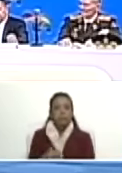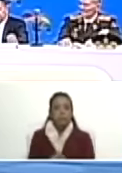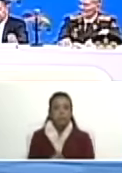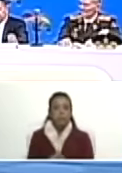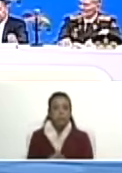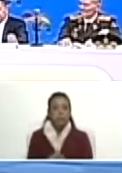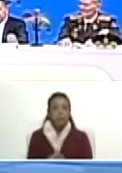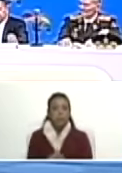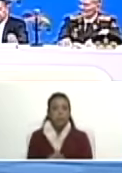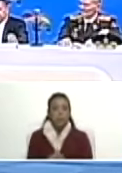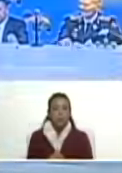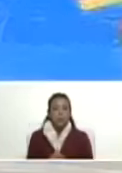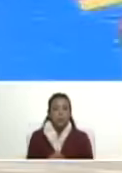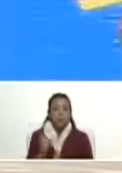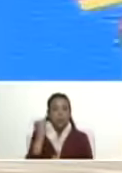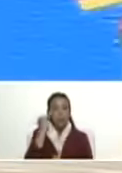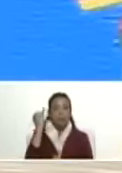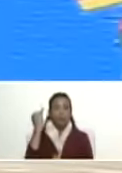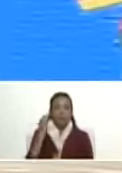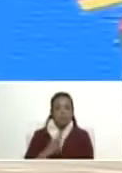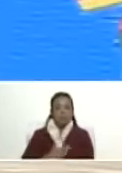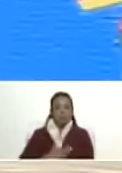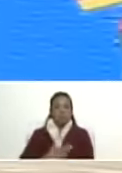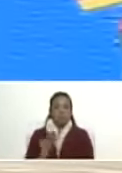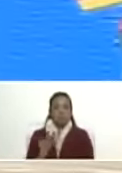la inaudita pretensión